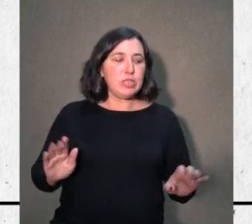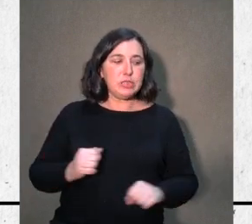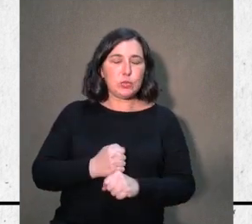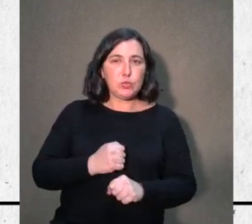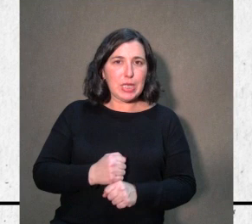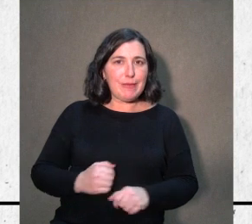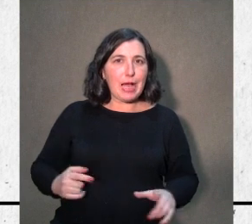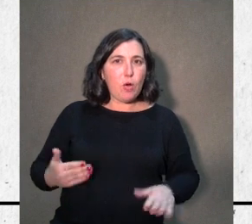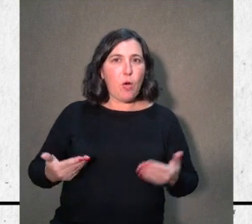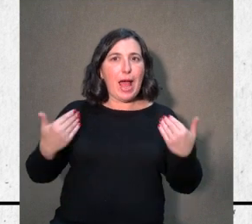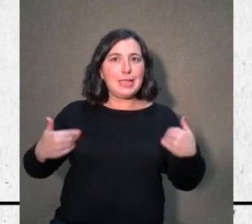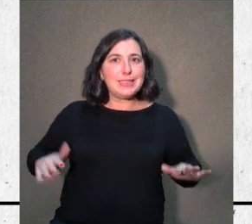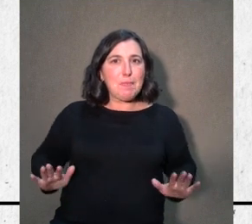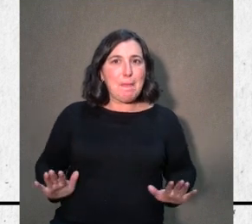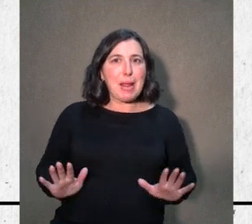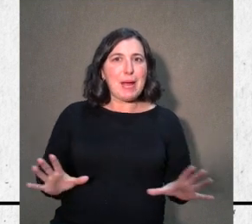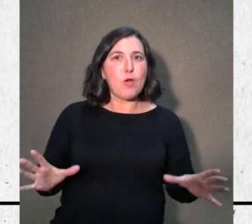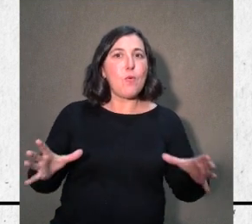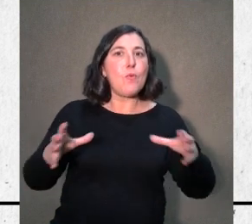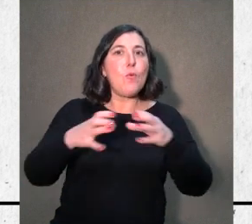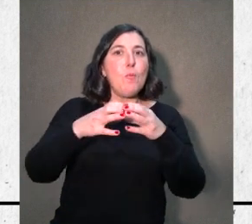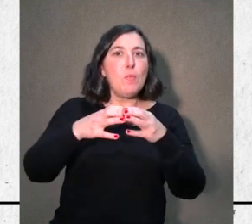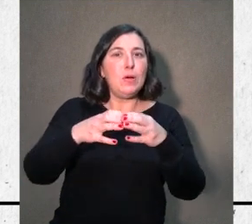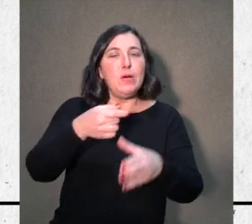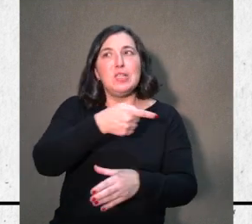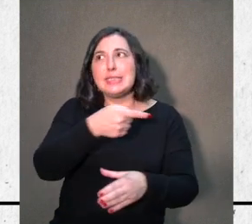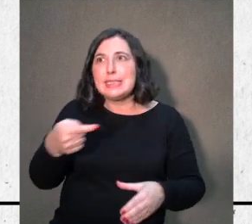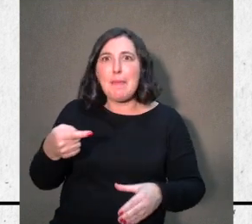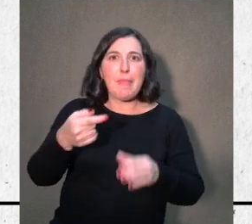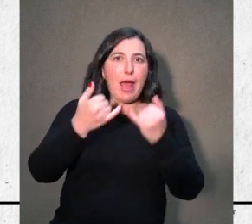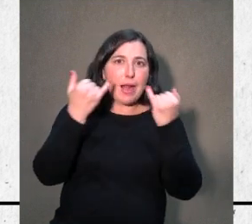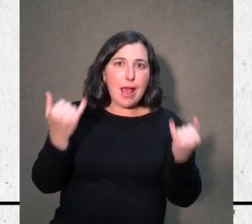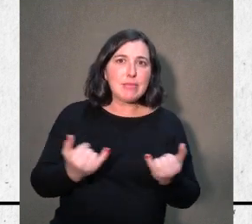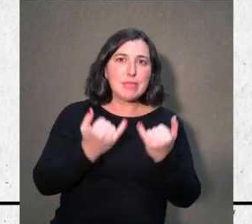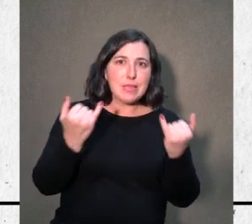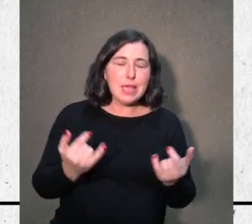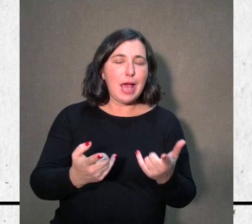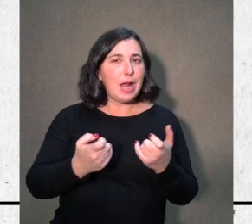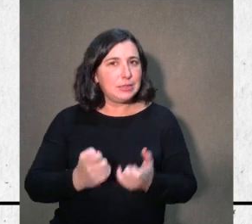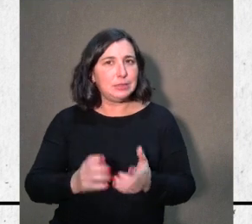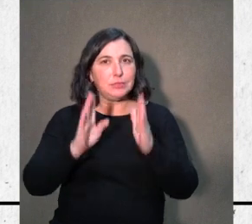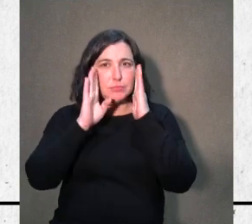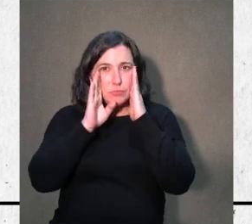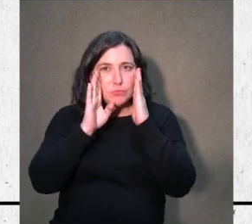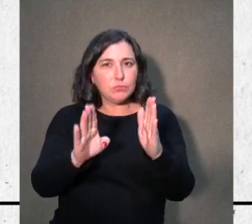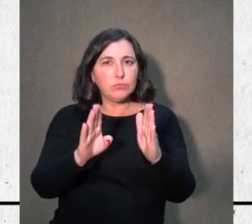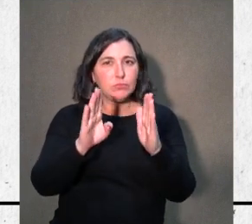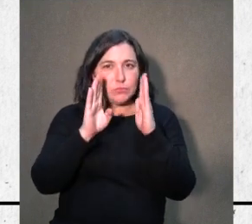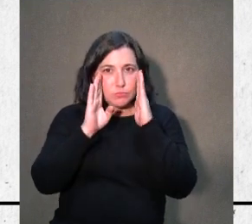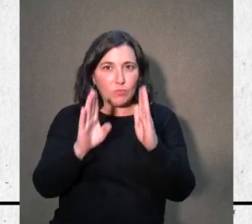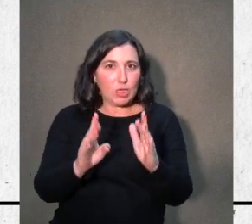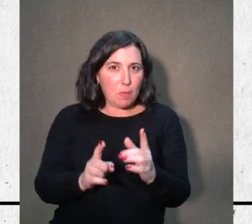una semana o unos determinados días, que uno tiene que estar ahí concentrado por uno y por el grupo y por la